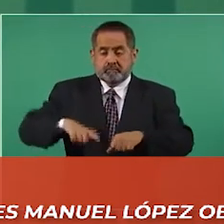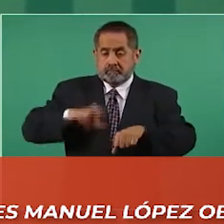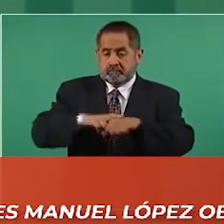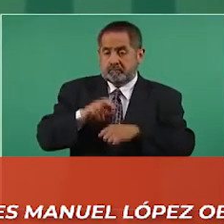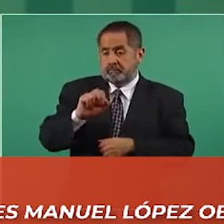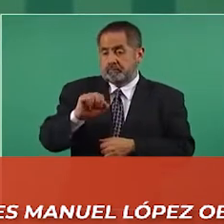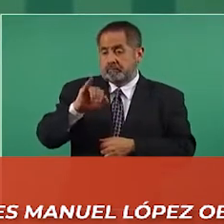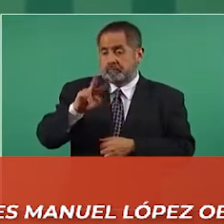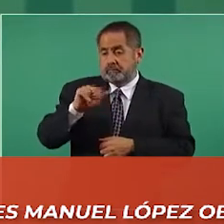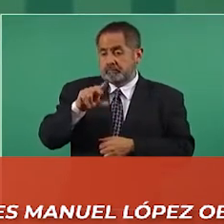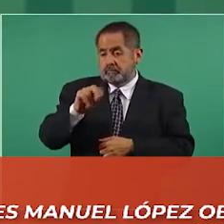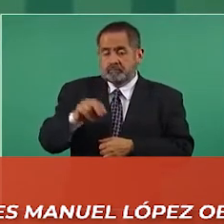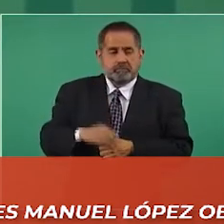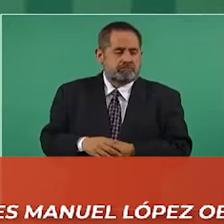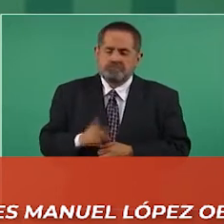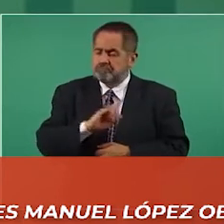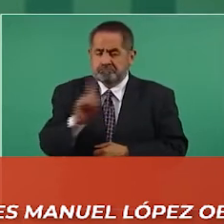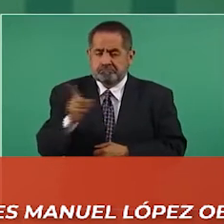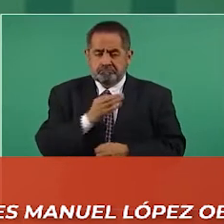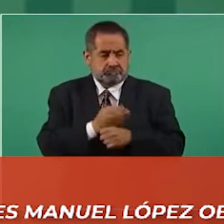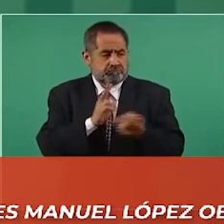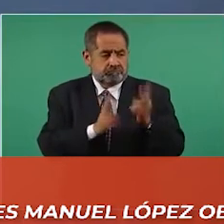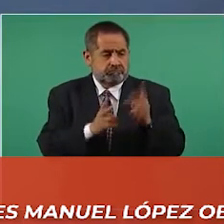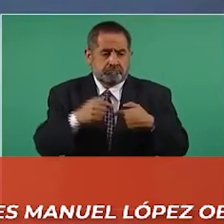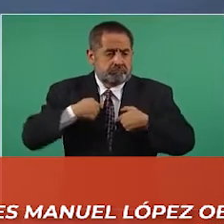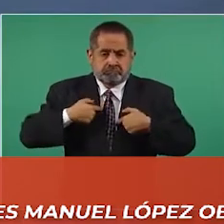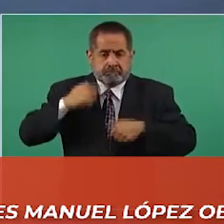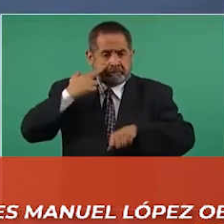porque no me corresponde.